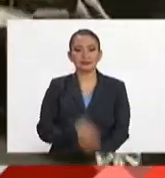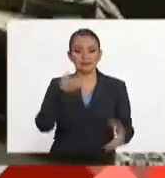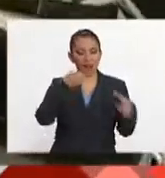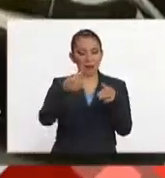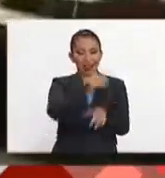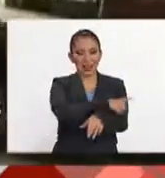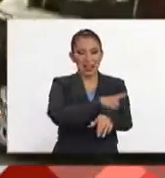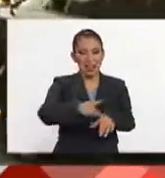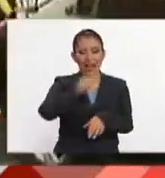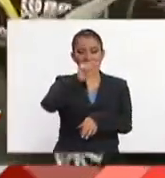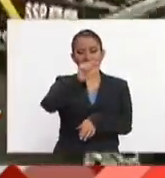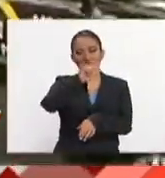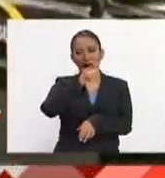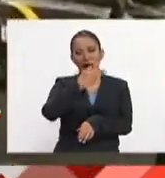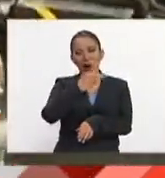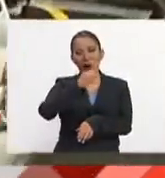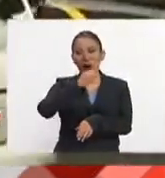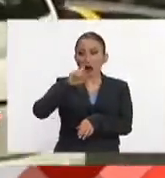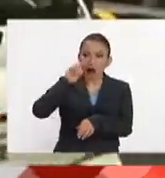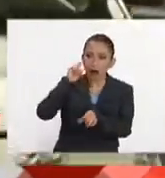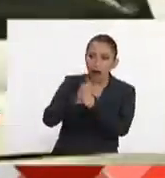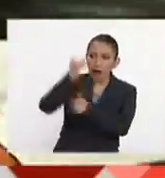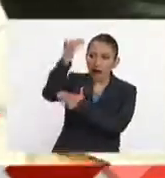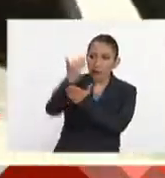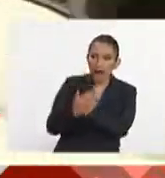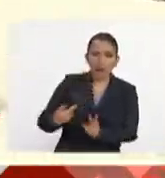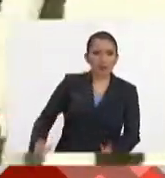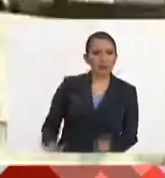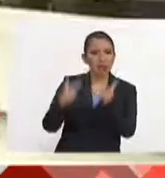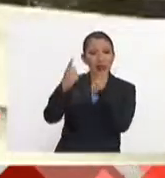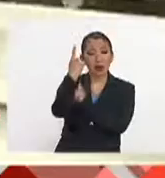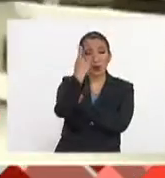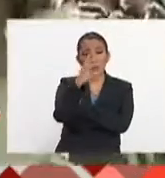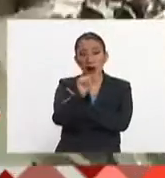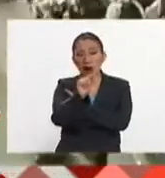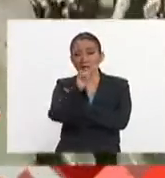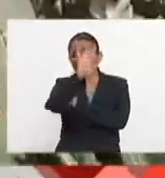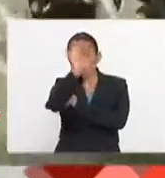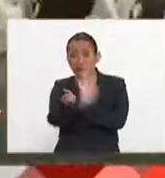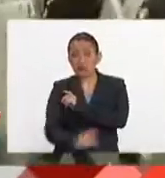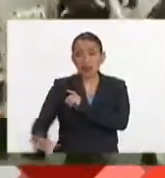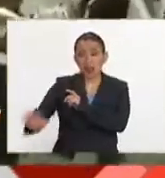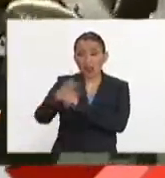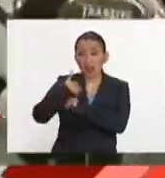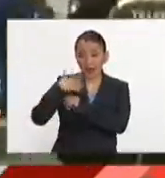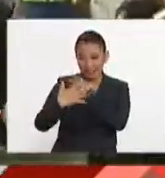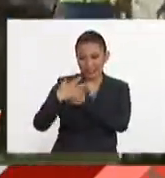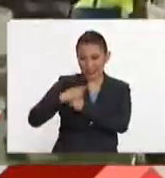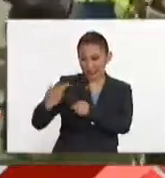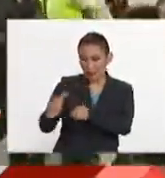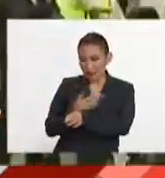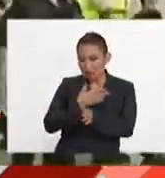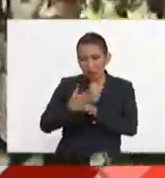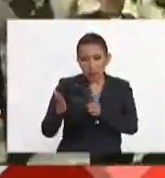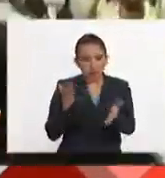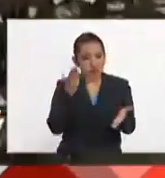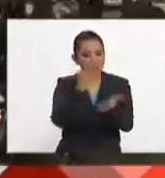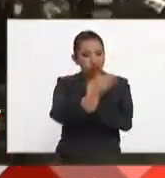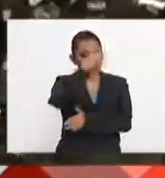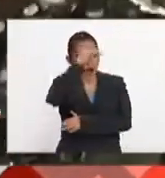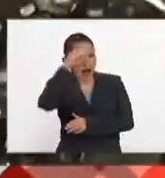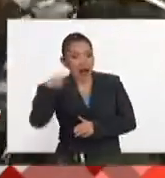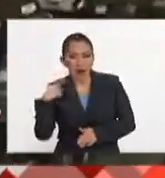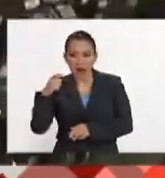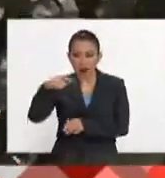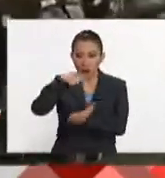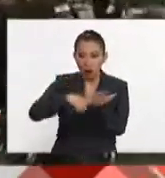Comerciantes de la delegación Tláhuac reportaron una disminución en sus ventas de hasta un 40%. Esto a 15 días del operativo que realizó la Marina